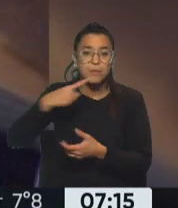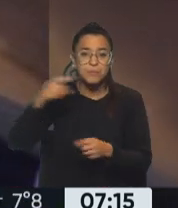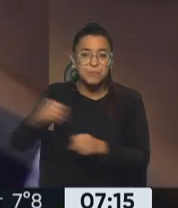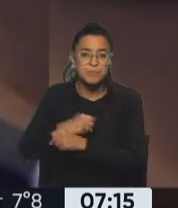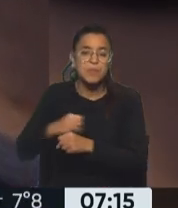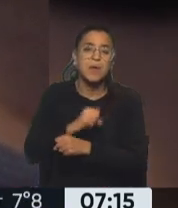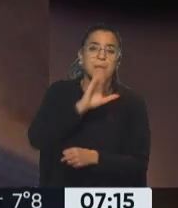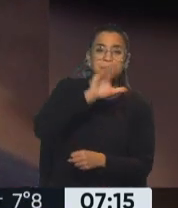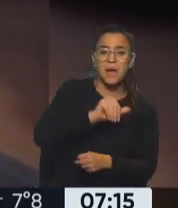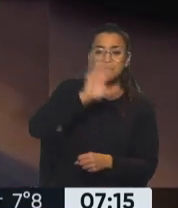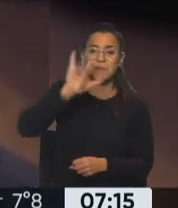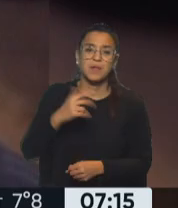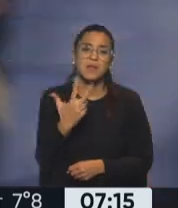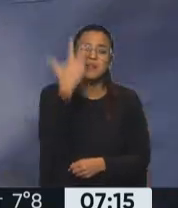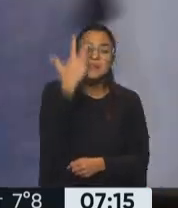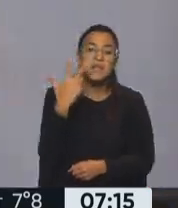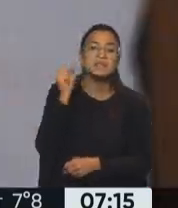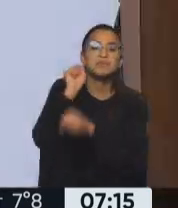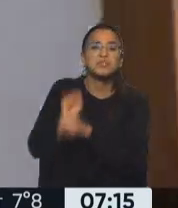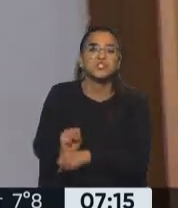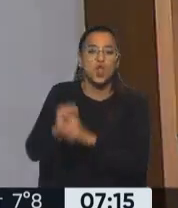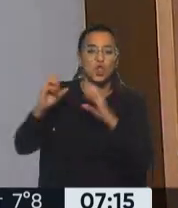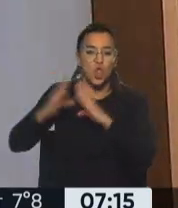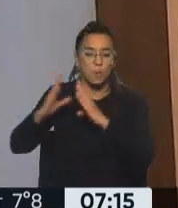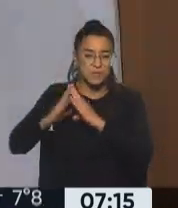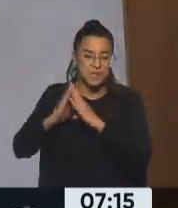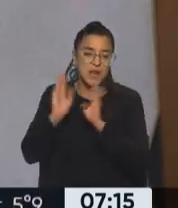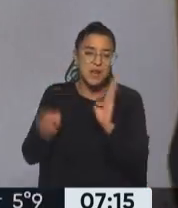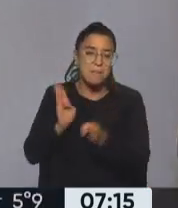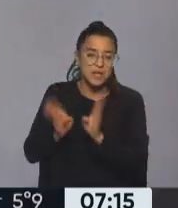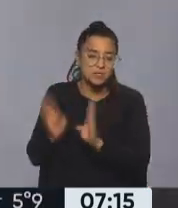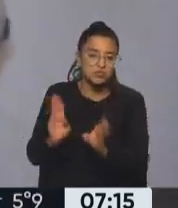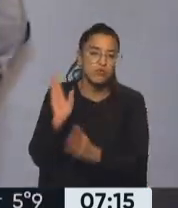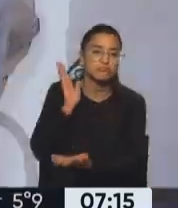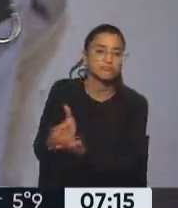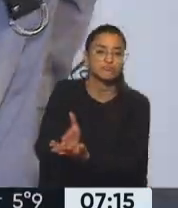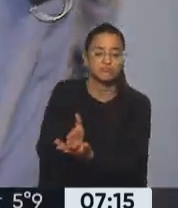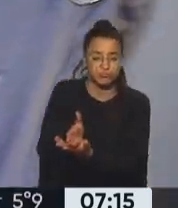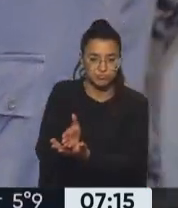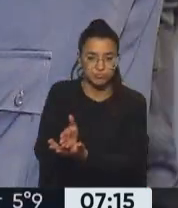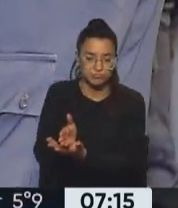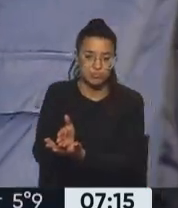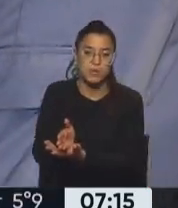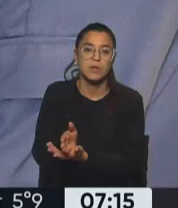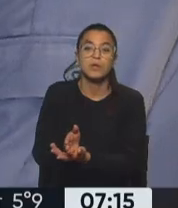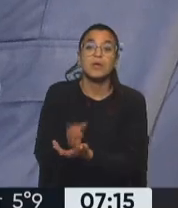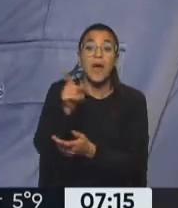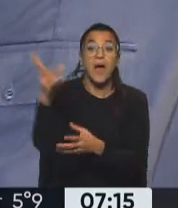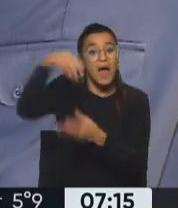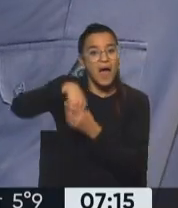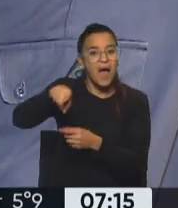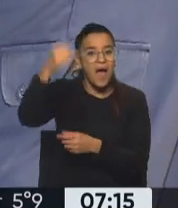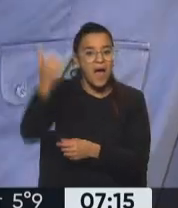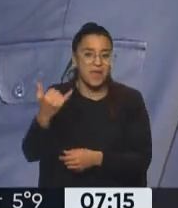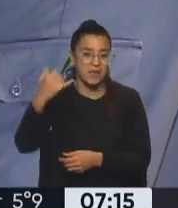y miércoles al menos 3 prisiones domiciliarias a represores condenados por delitos de lesa humanidad, entre los que se